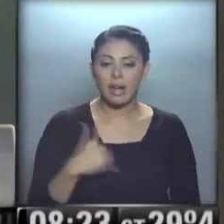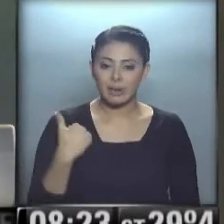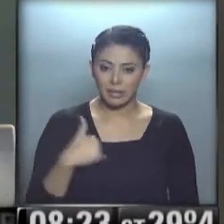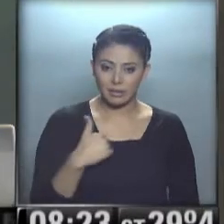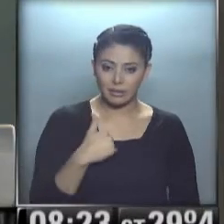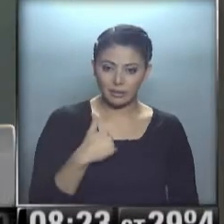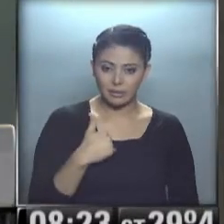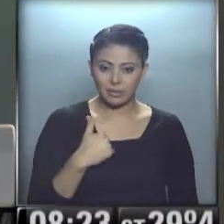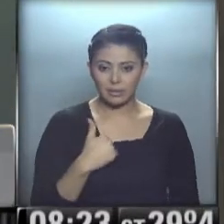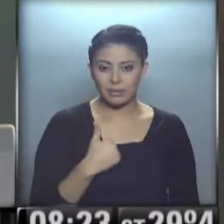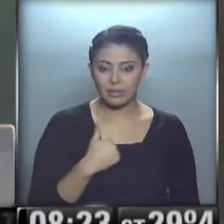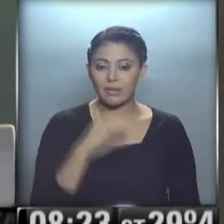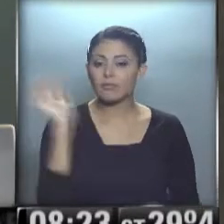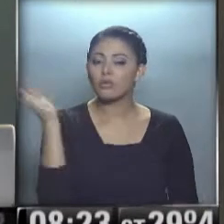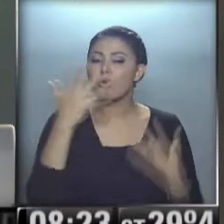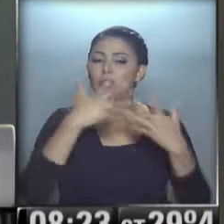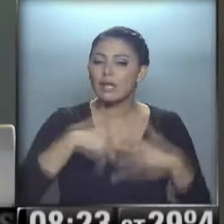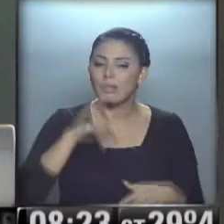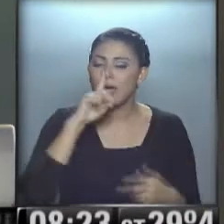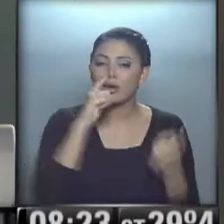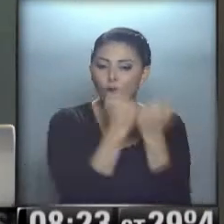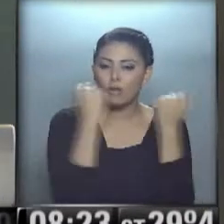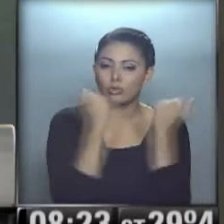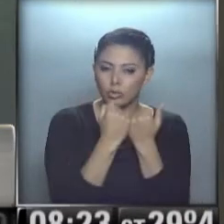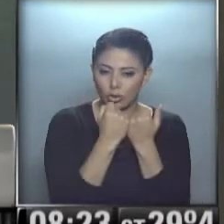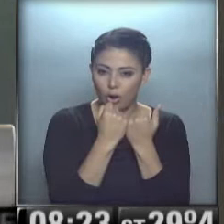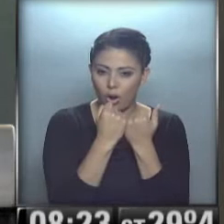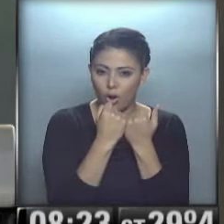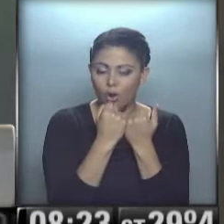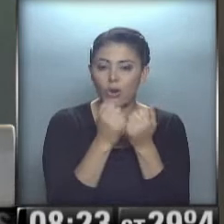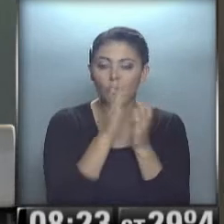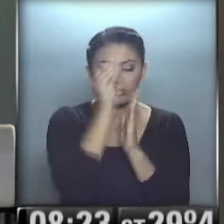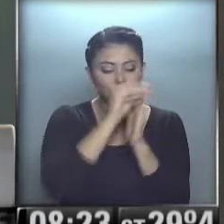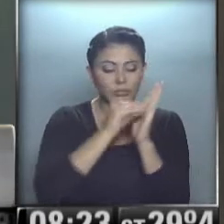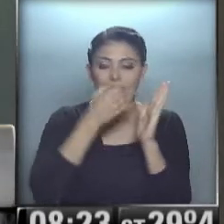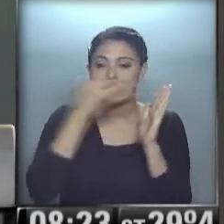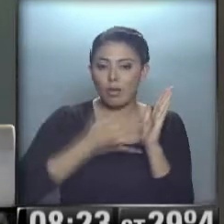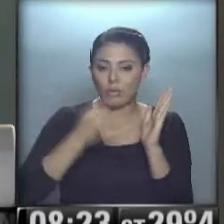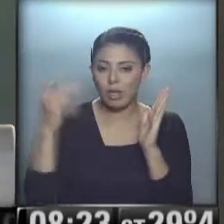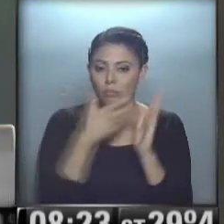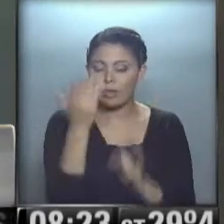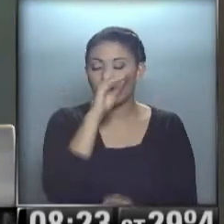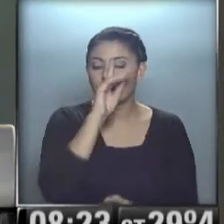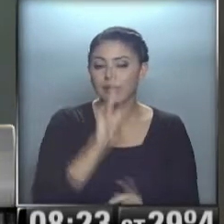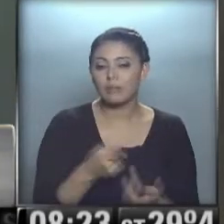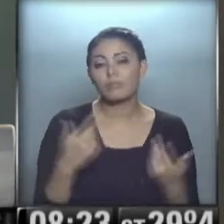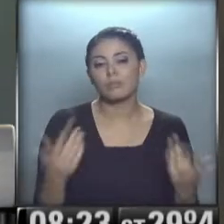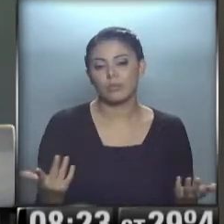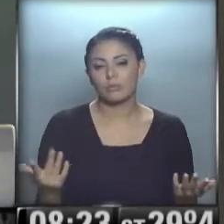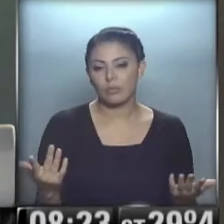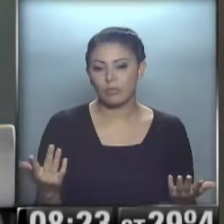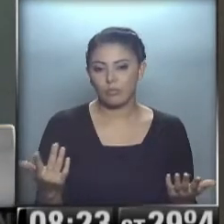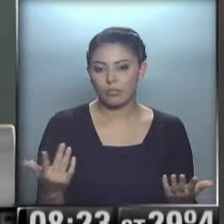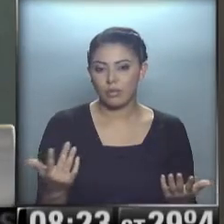establecer un exhaustivo sistema de verificación y control con los parámetros de seguridad pública y también, obviamente,